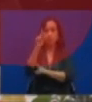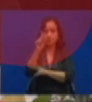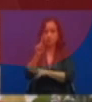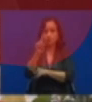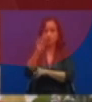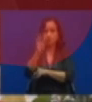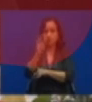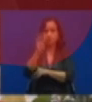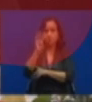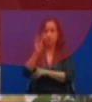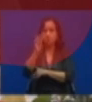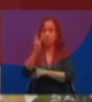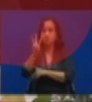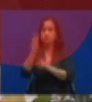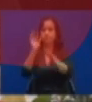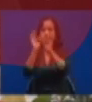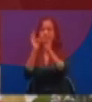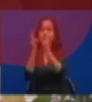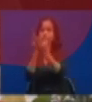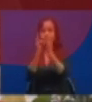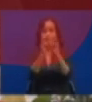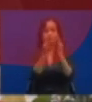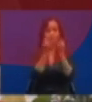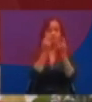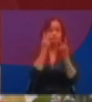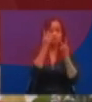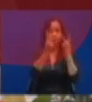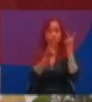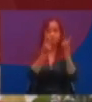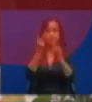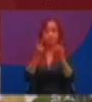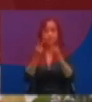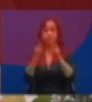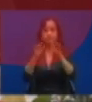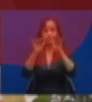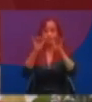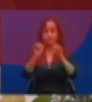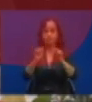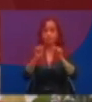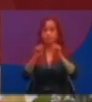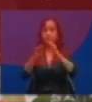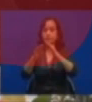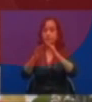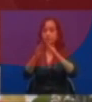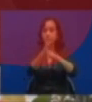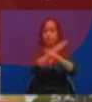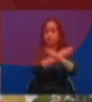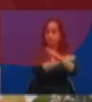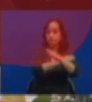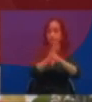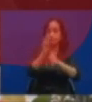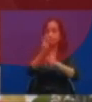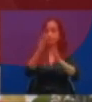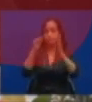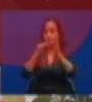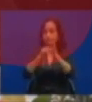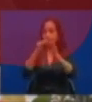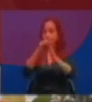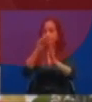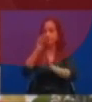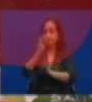443 familias donde se brindaron charlas de prevención a 3 millones